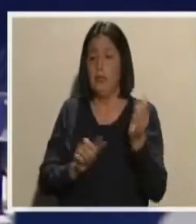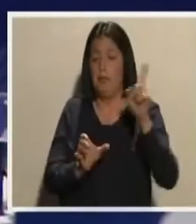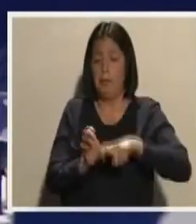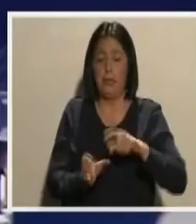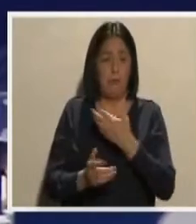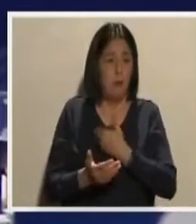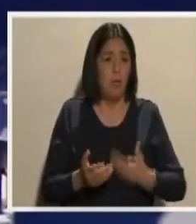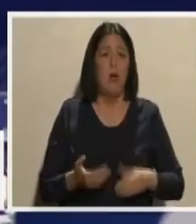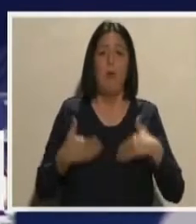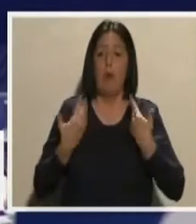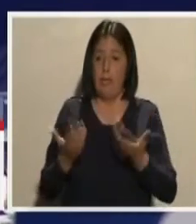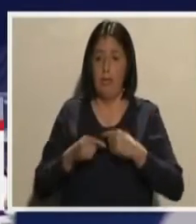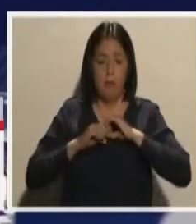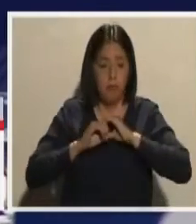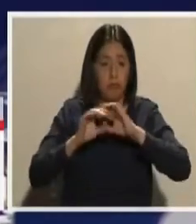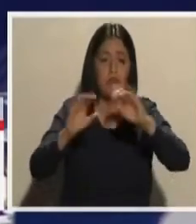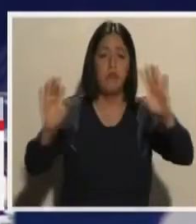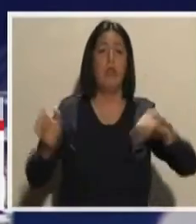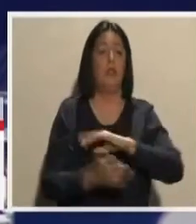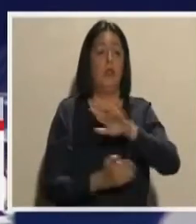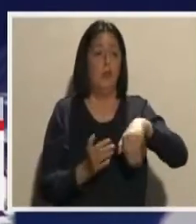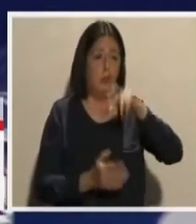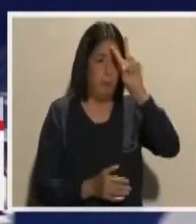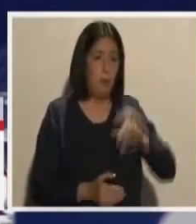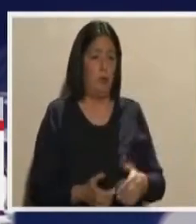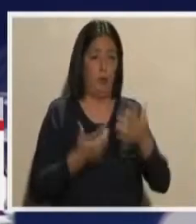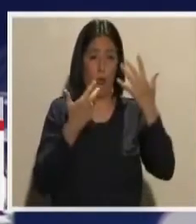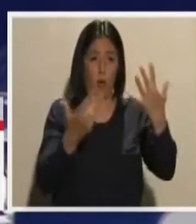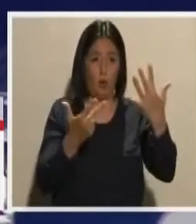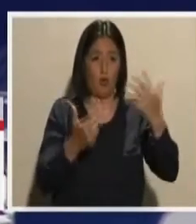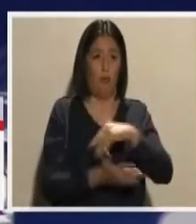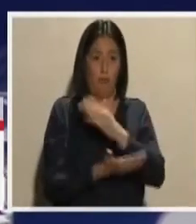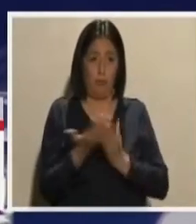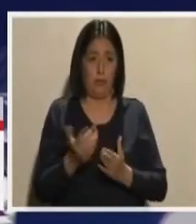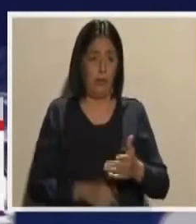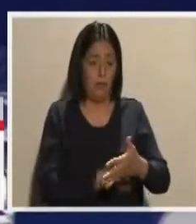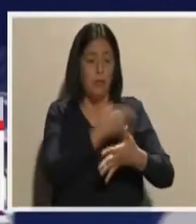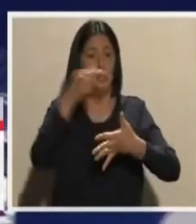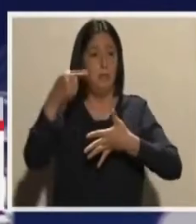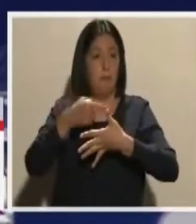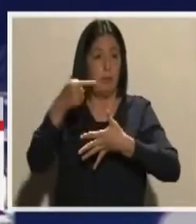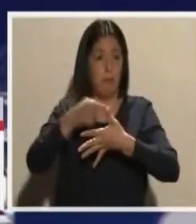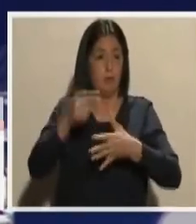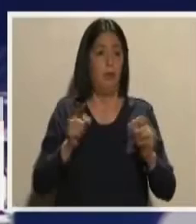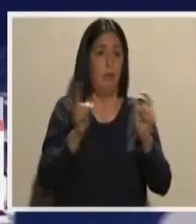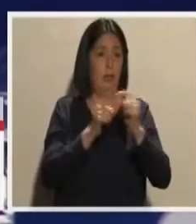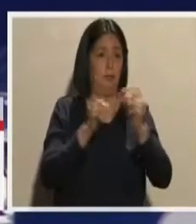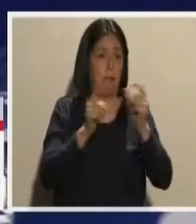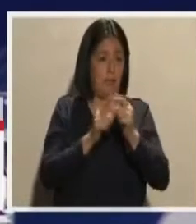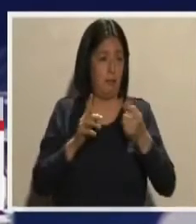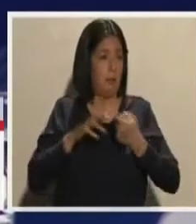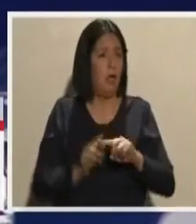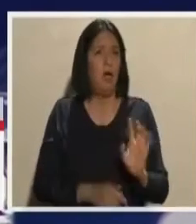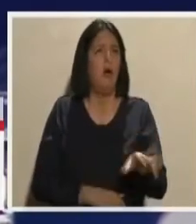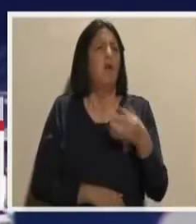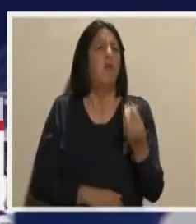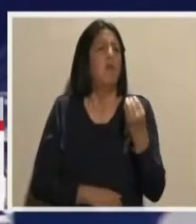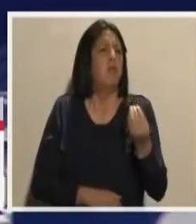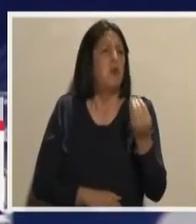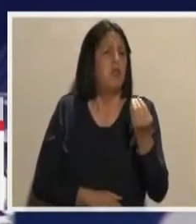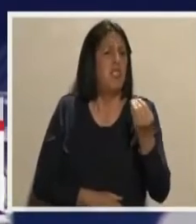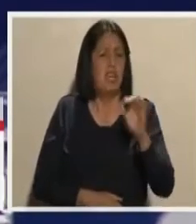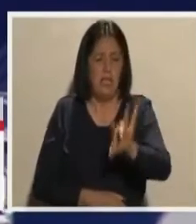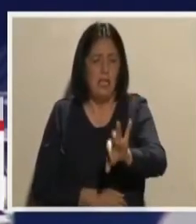nivel nacional. Este debate tendrá 8 bloques. Va a empezar con palabras iniciales bajo el tema ¿por qué debería ser